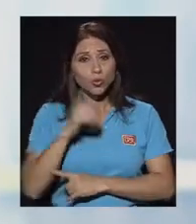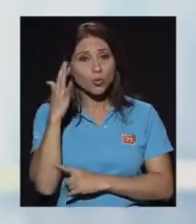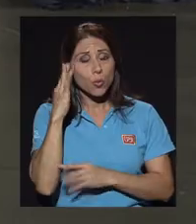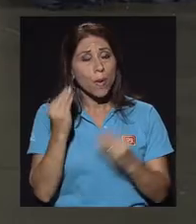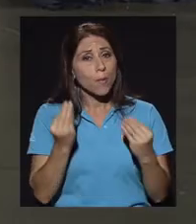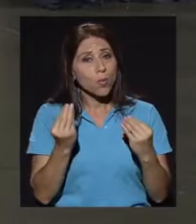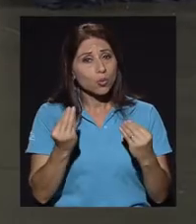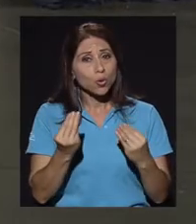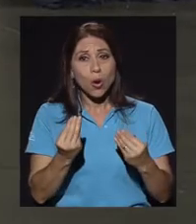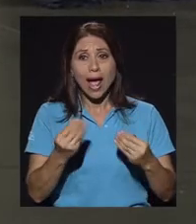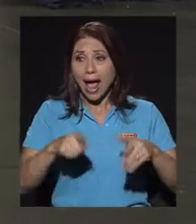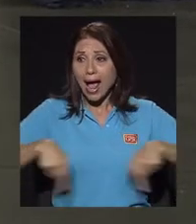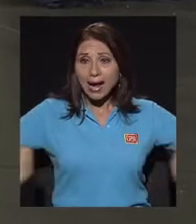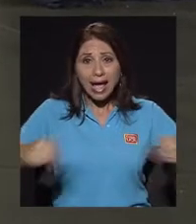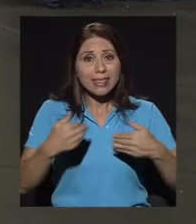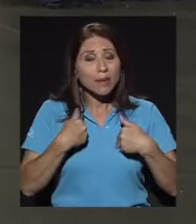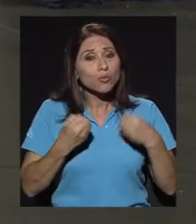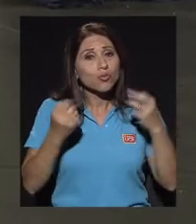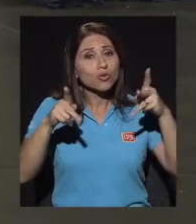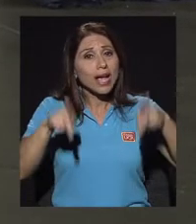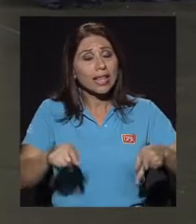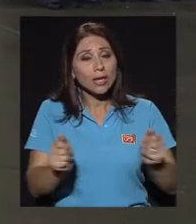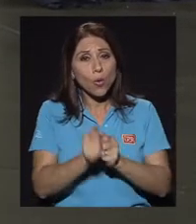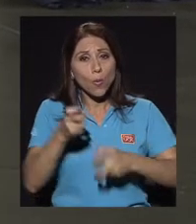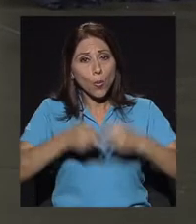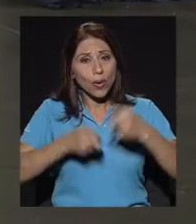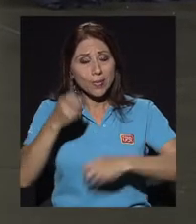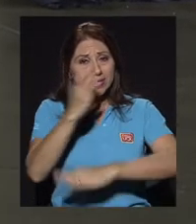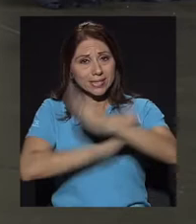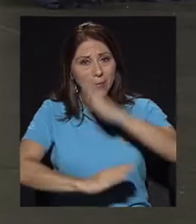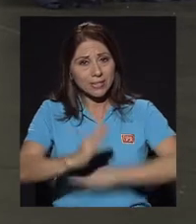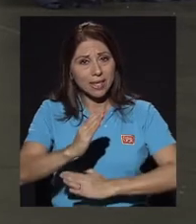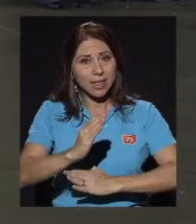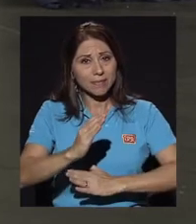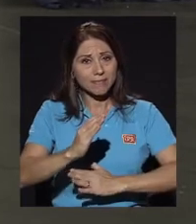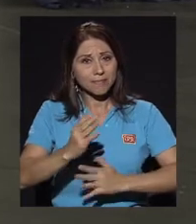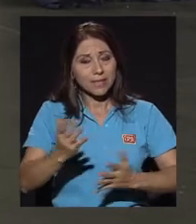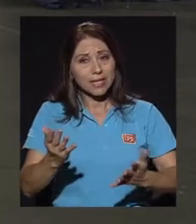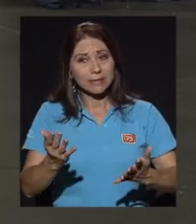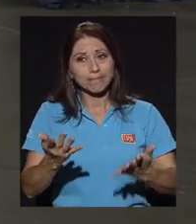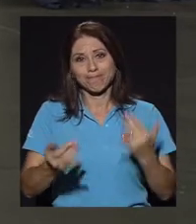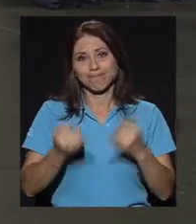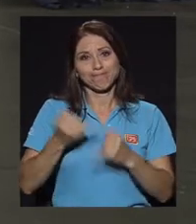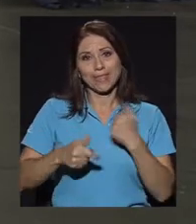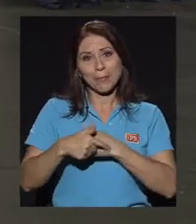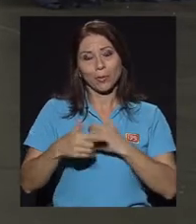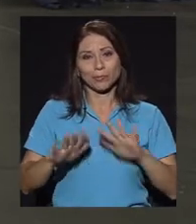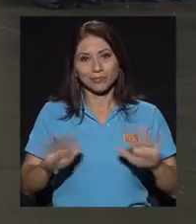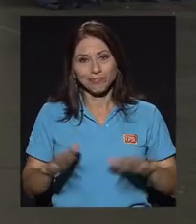mucha gente con problemas de discapacidad, y entonces, bueno.